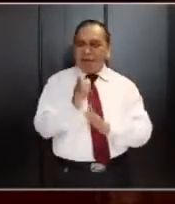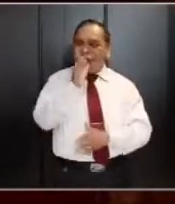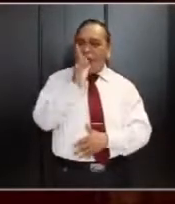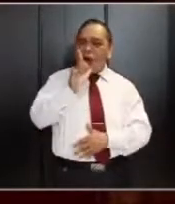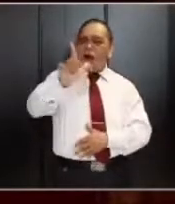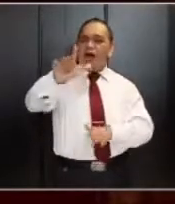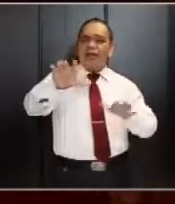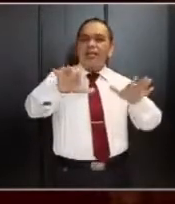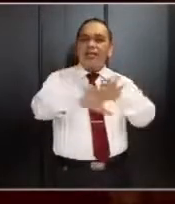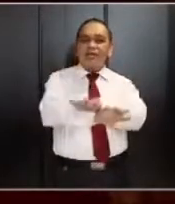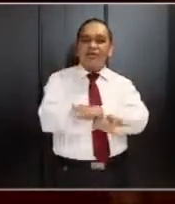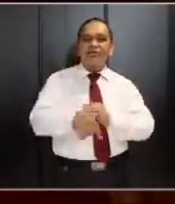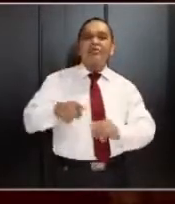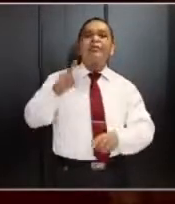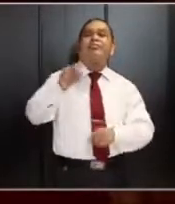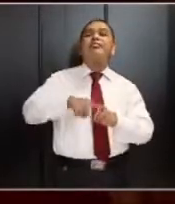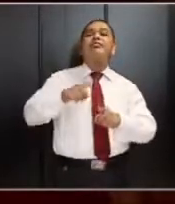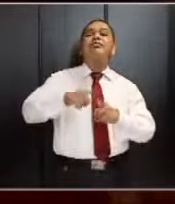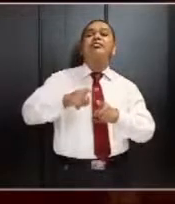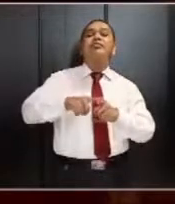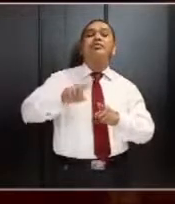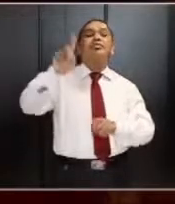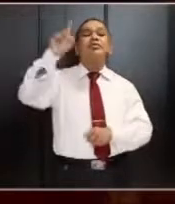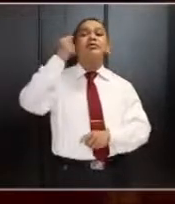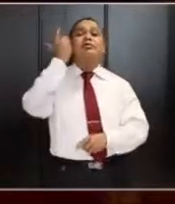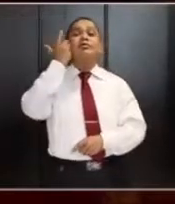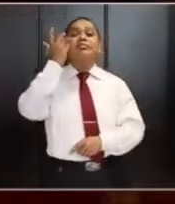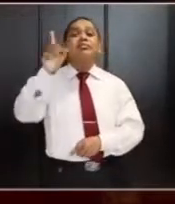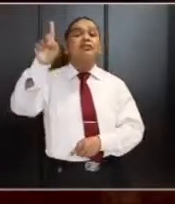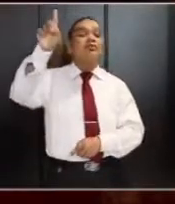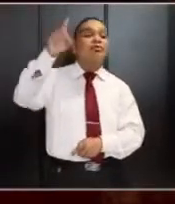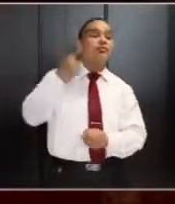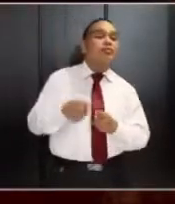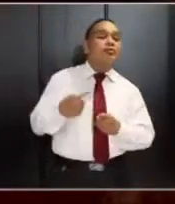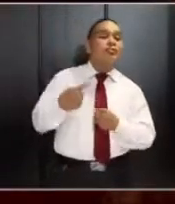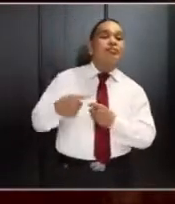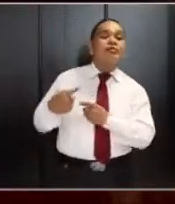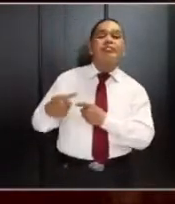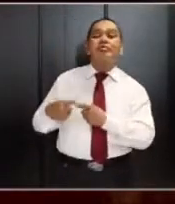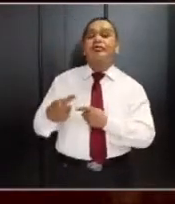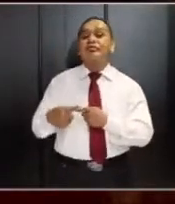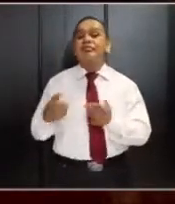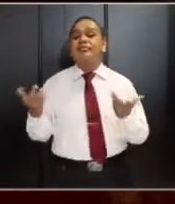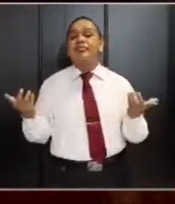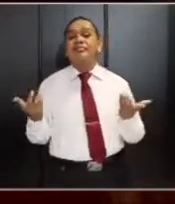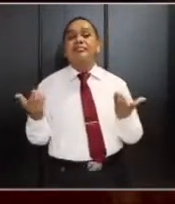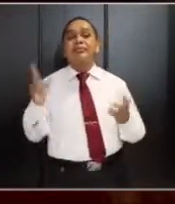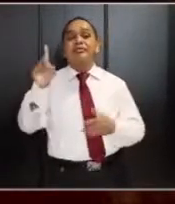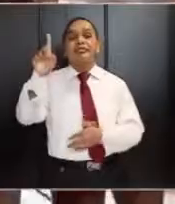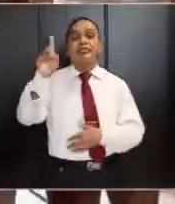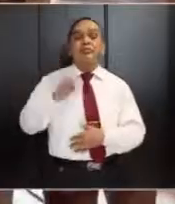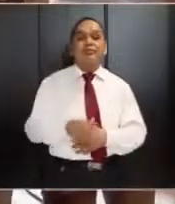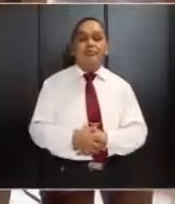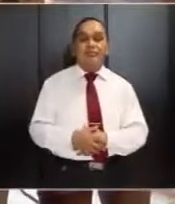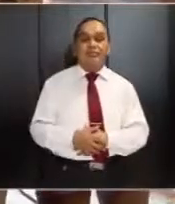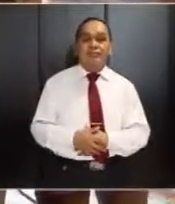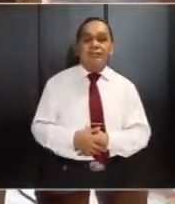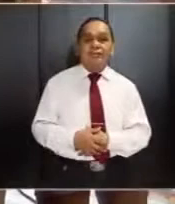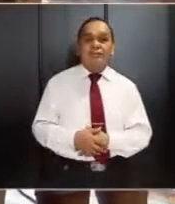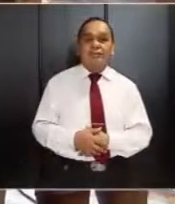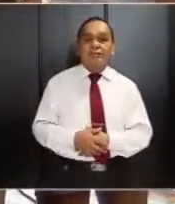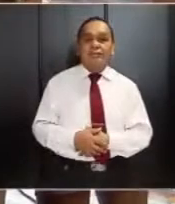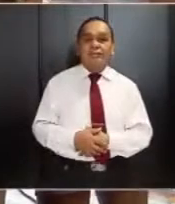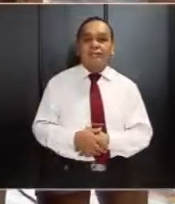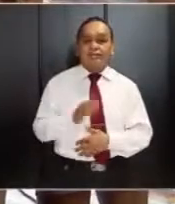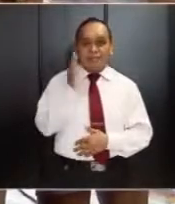¿Quién me dice yo quiero? Pero a ver, ¿quién tiene ganas de hacerlo? Que la cambien de look. ¿Tú? ¡Órale,